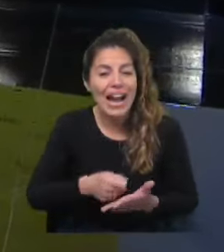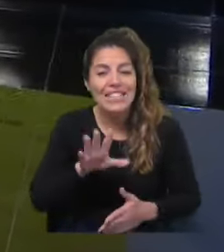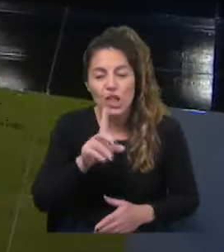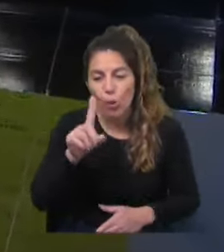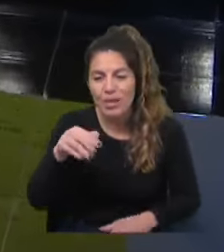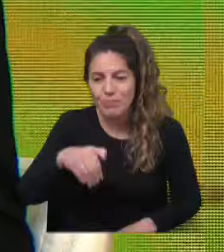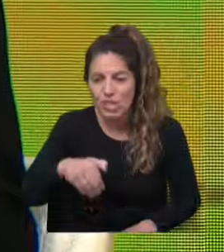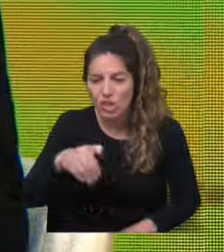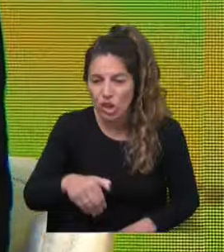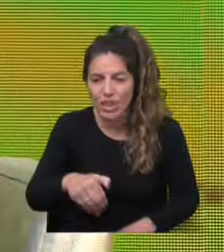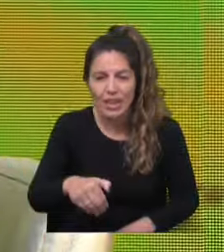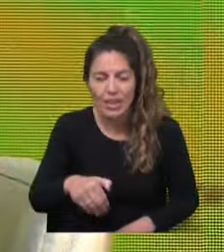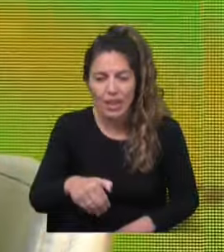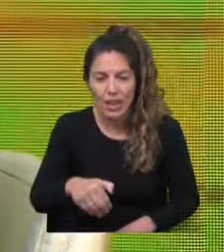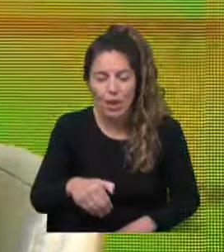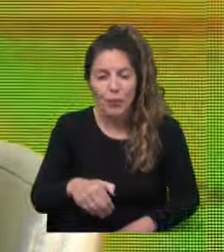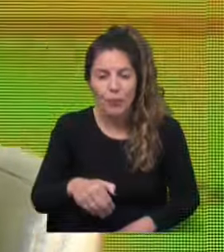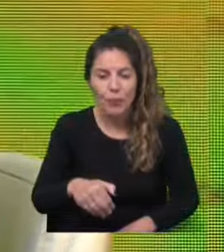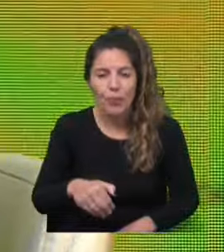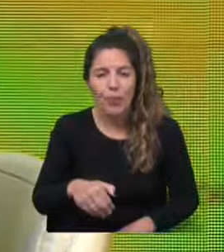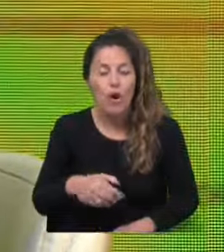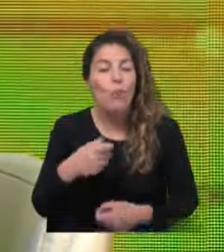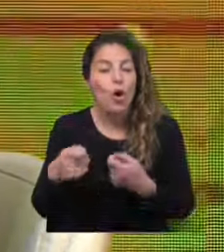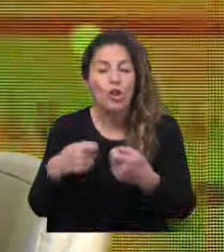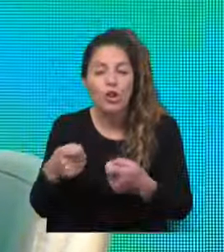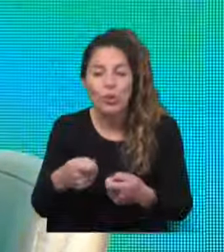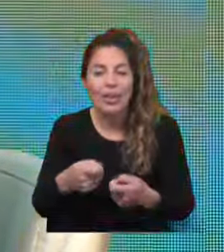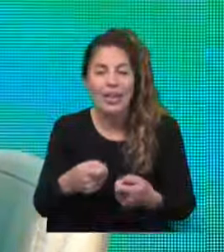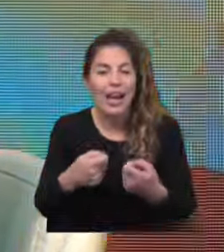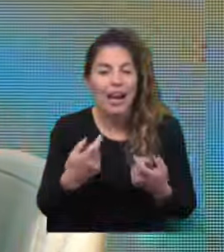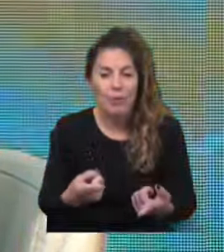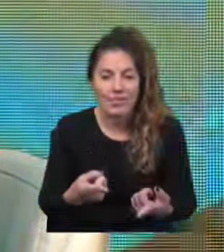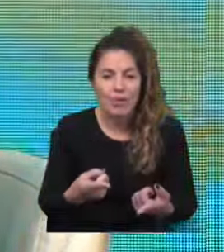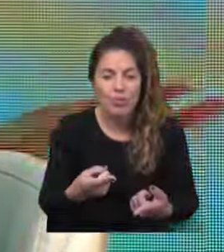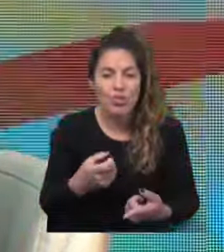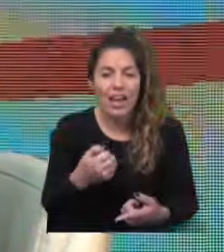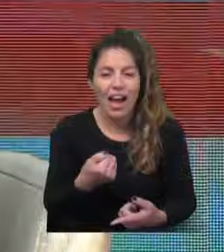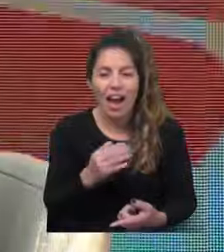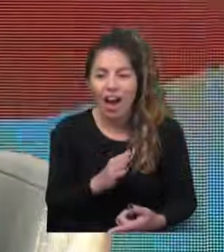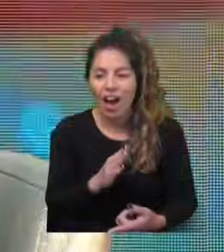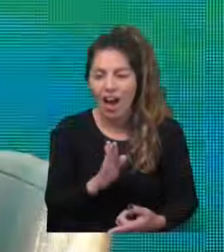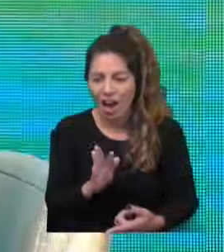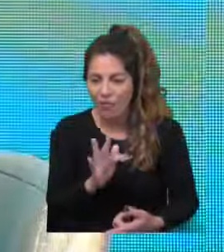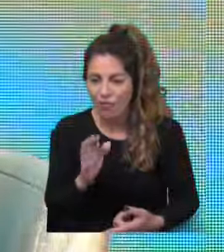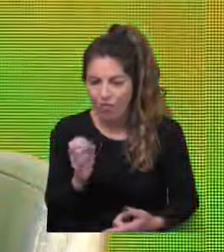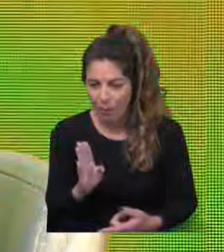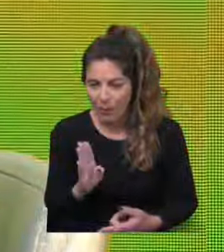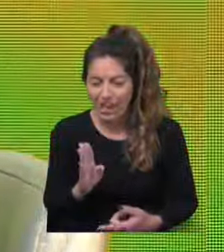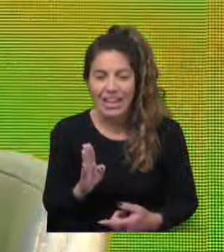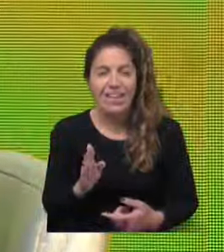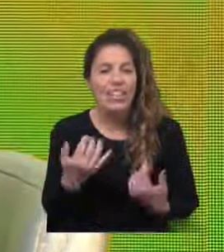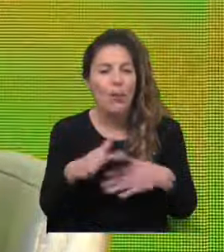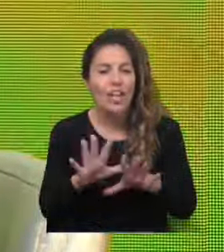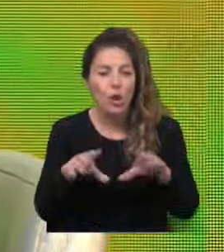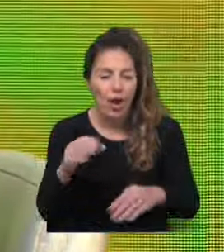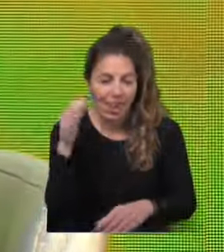5.000 millones para como contribuir a que pasemos igual a las AFAPs y a la convergencia a todas las